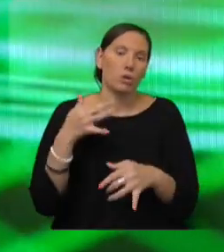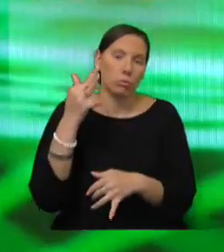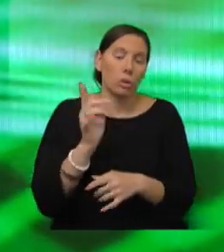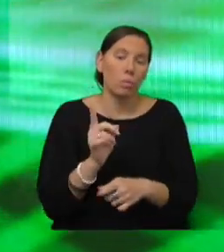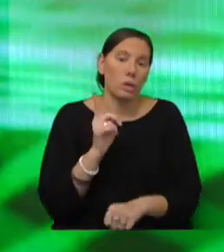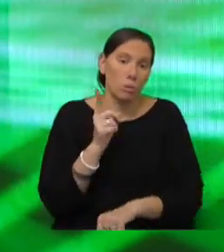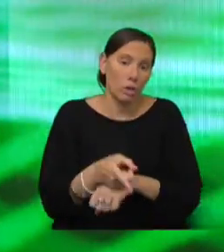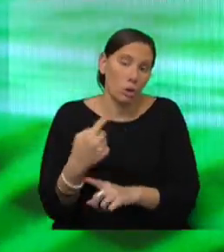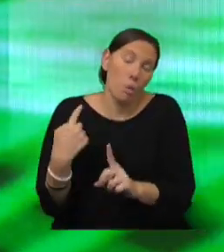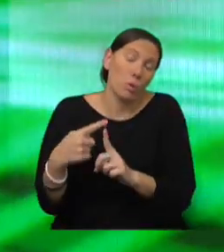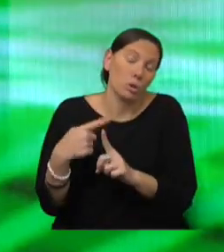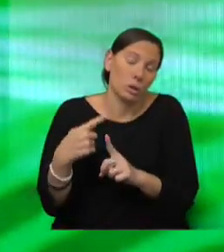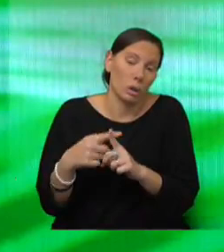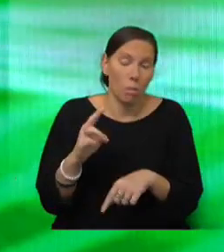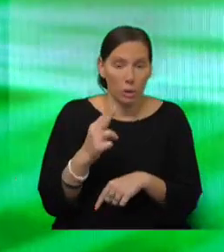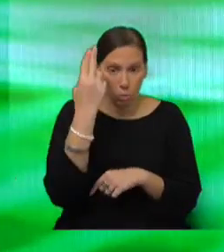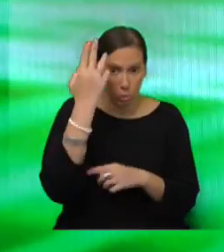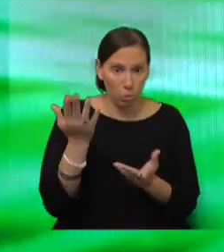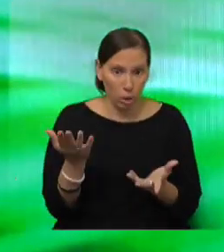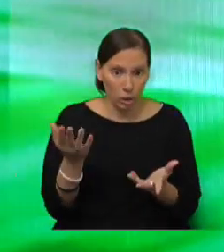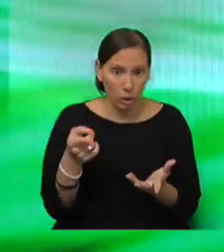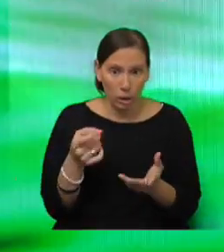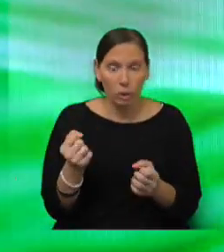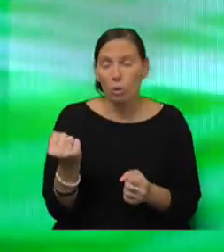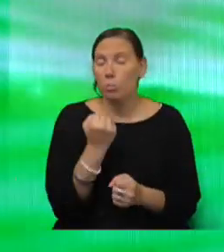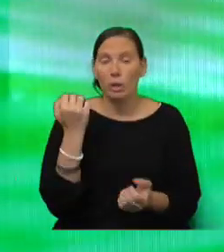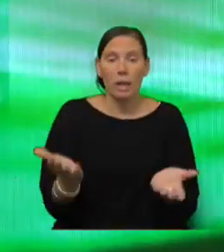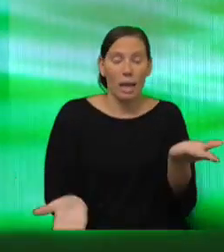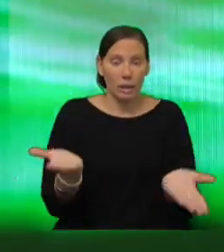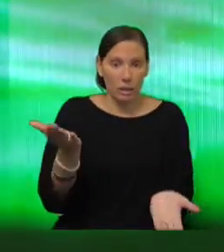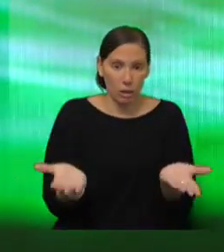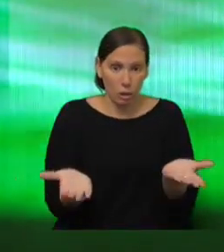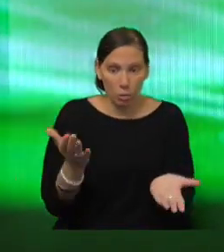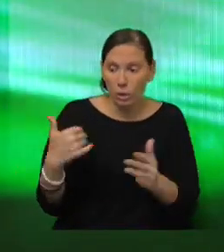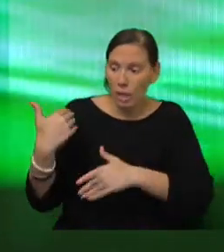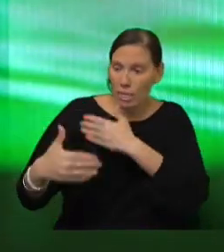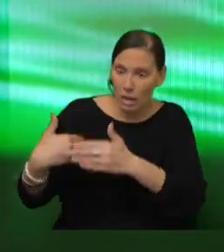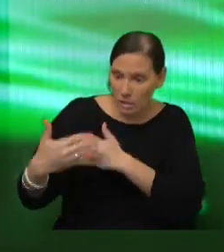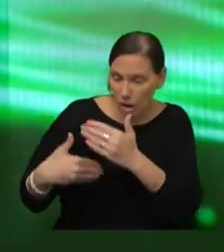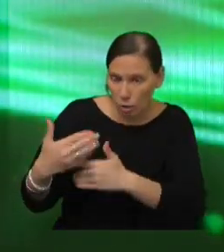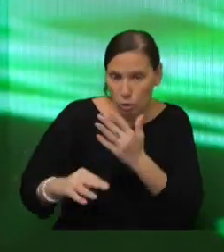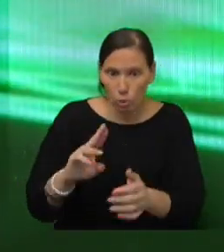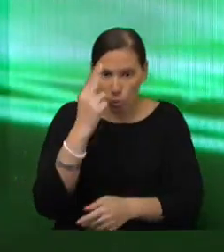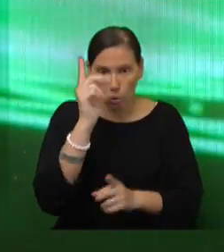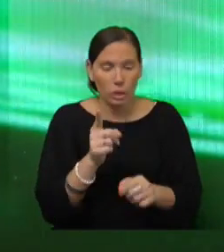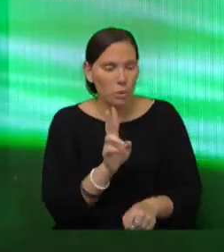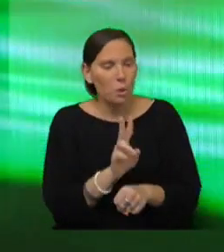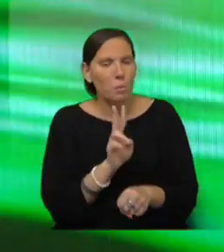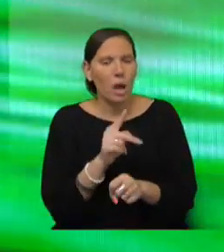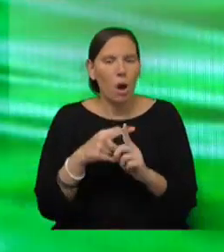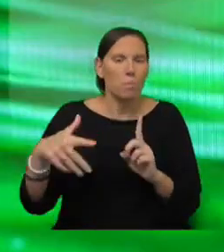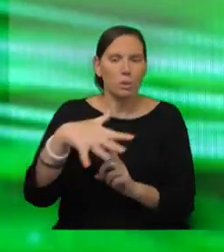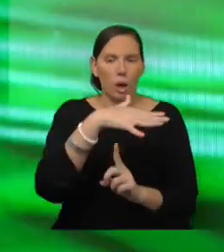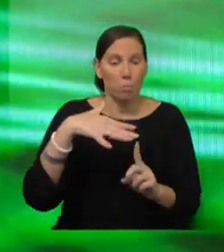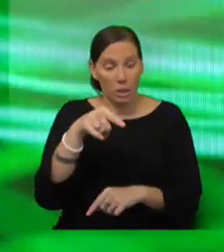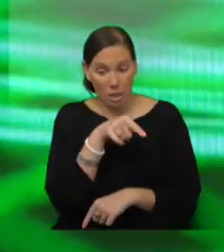una decisión positiva para el Uruguay en esto la clave es el equilibrio entre el desarrollo del Uruguay y también el cuidado de ambiente que es